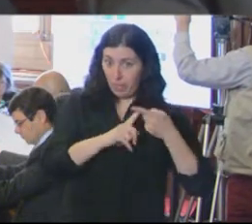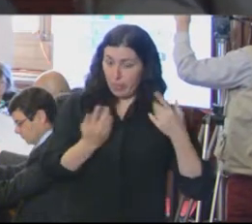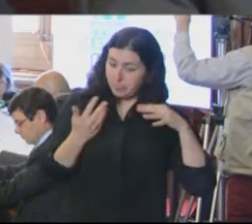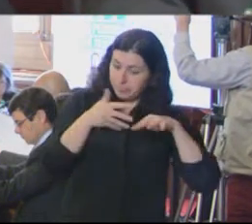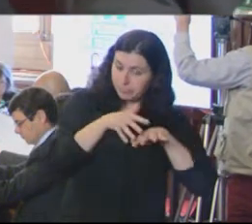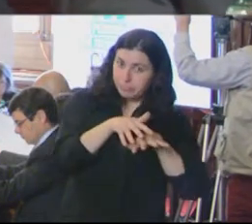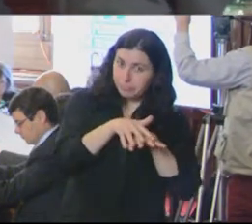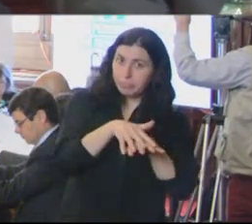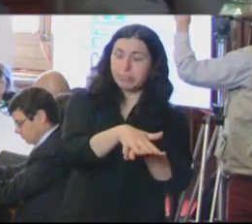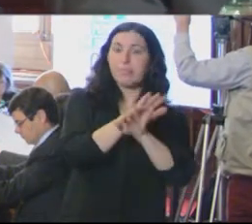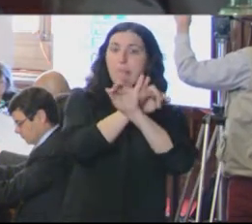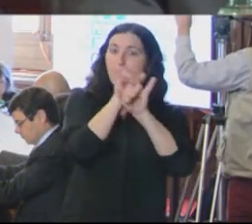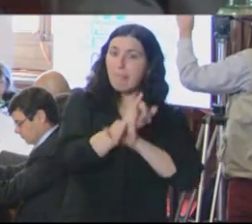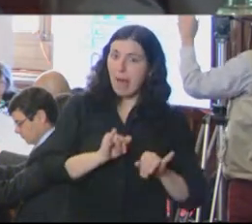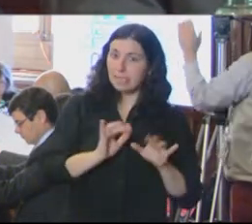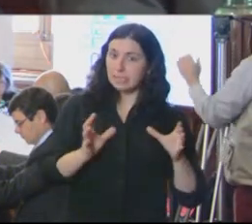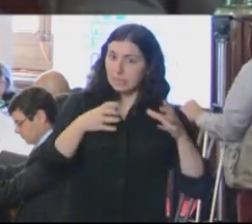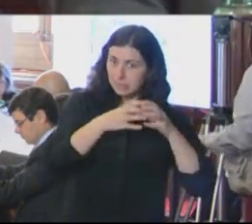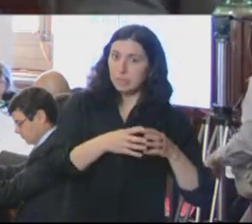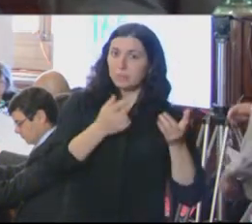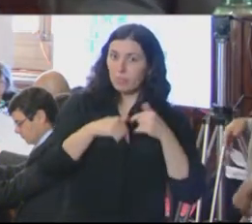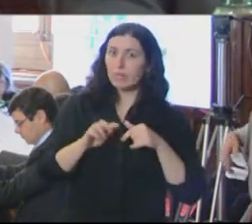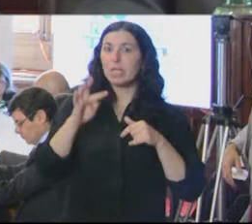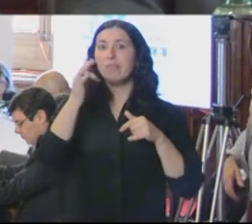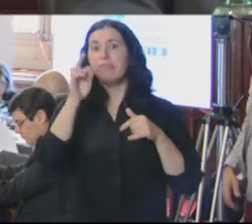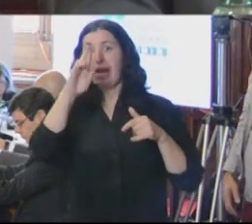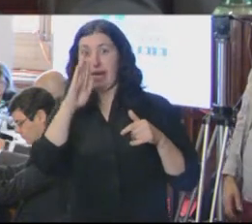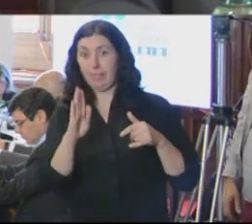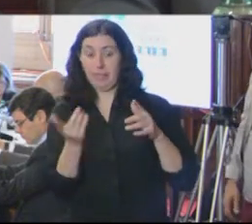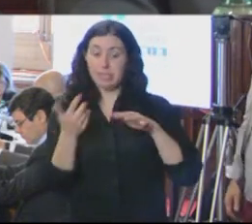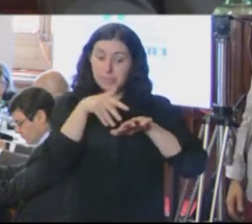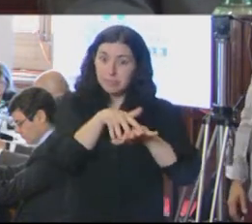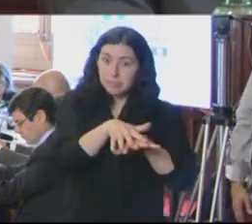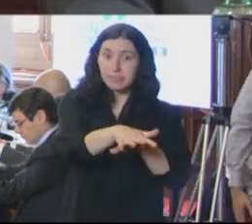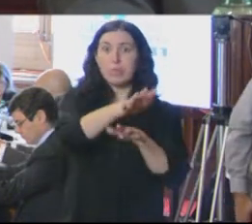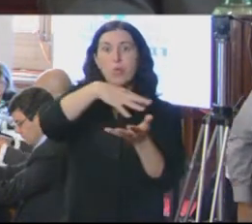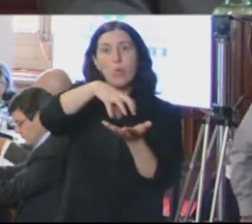de paz y el preagrupamiento de las FARC-EP en las zonas veredales,